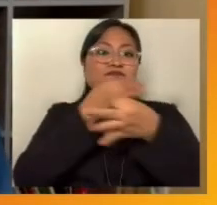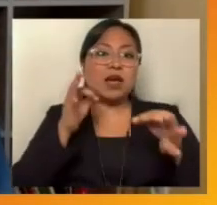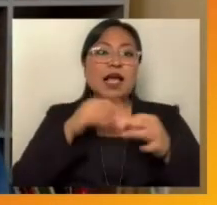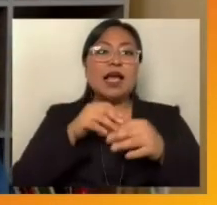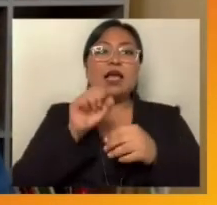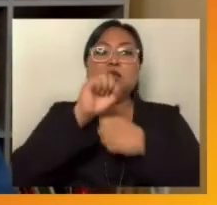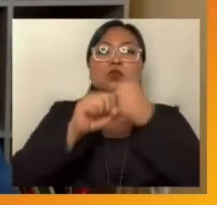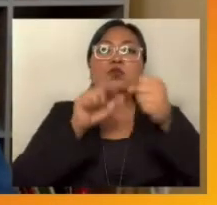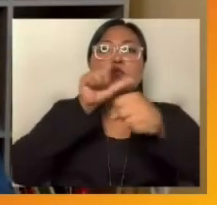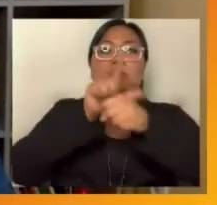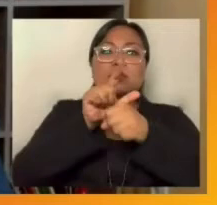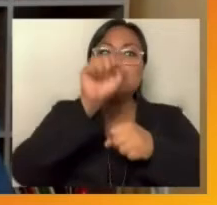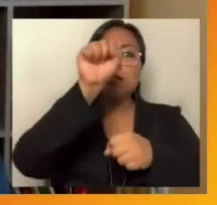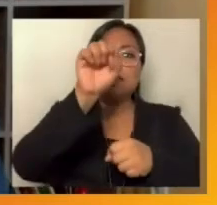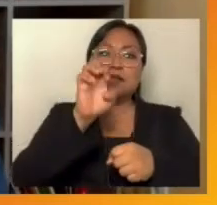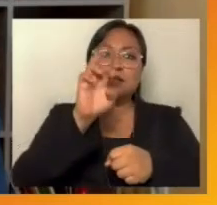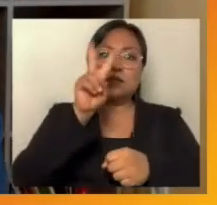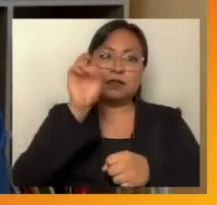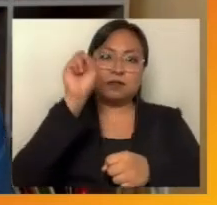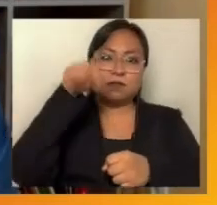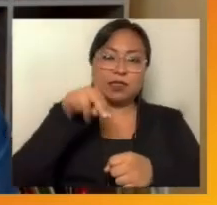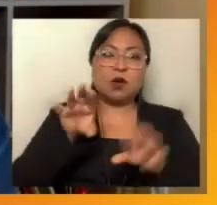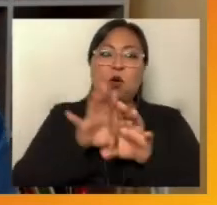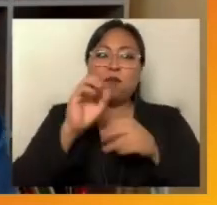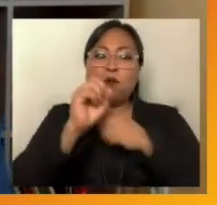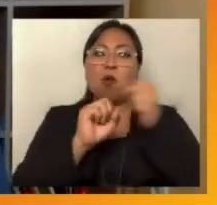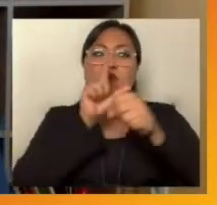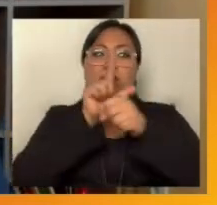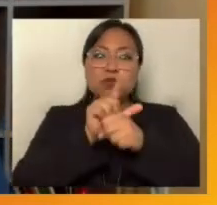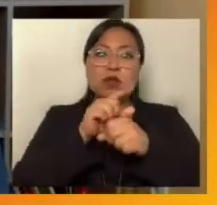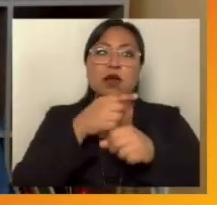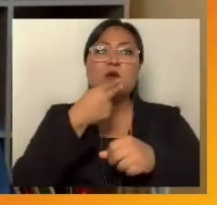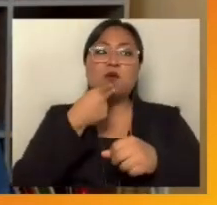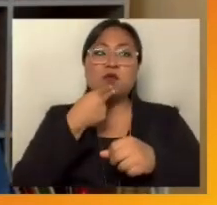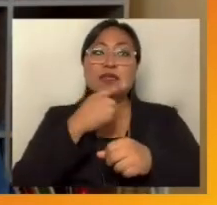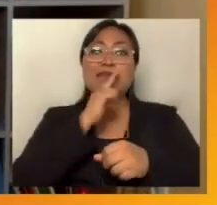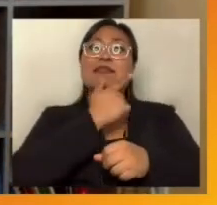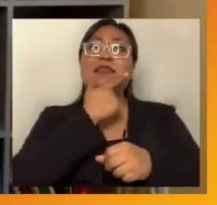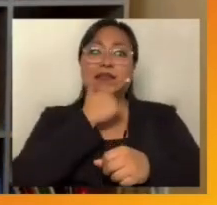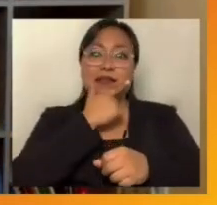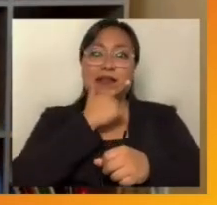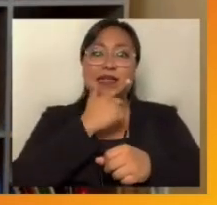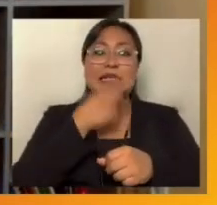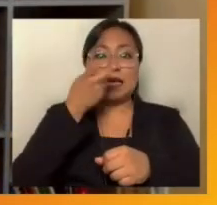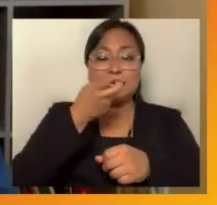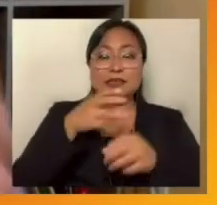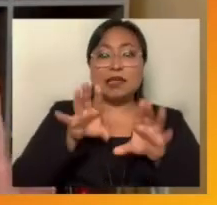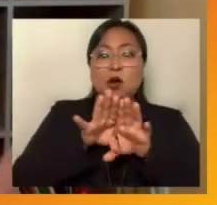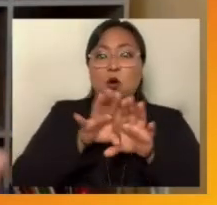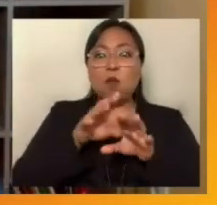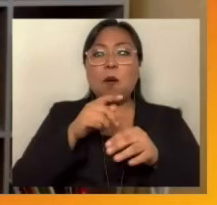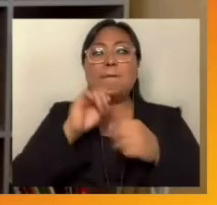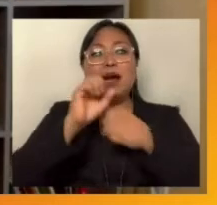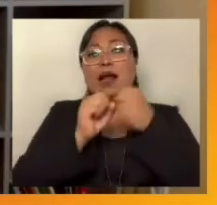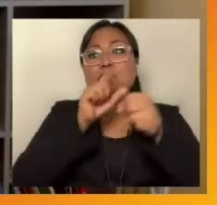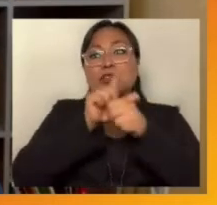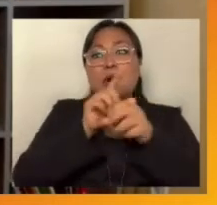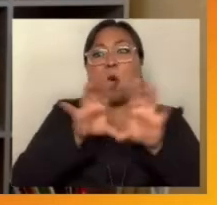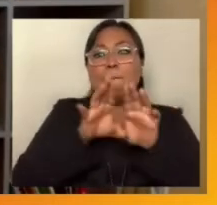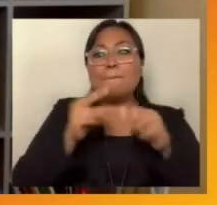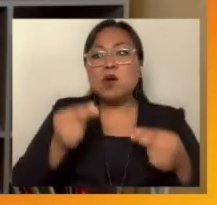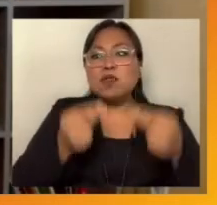dos palabras. Social viene del inglés, que se suele usar para social network, que